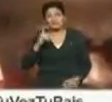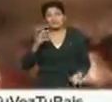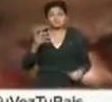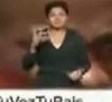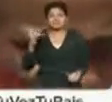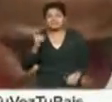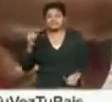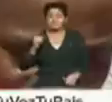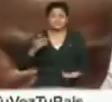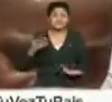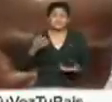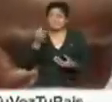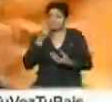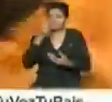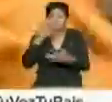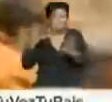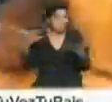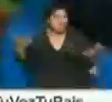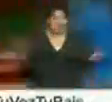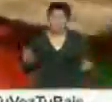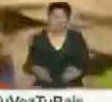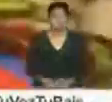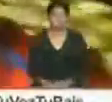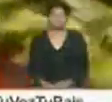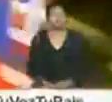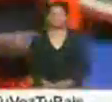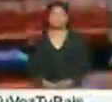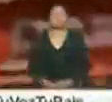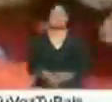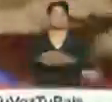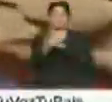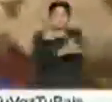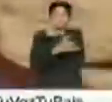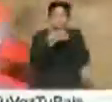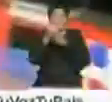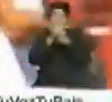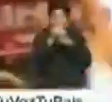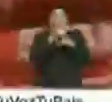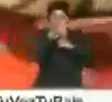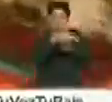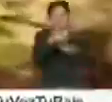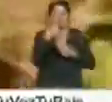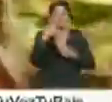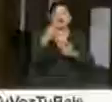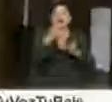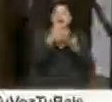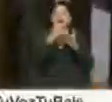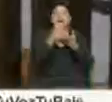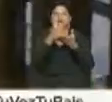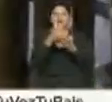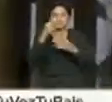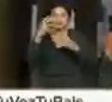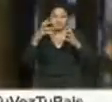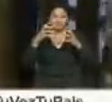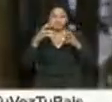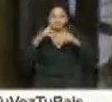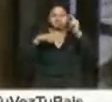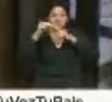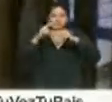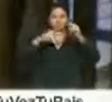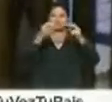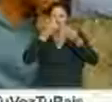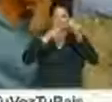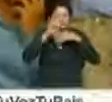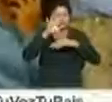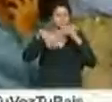Se necesita, no tenemos nada de comida. República Dominicana también envió camiones con alimentos y equipo de construcción a través de su frontera con